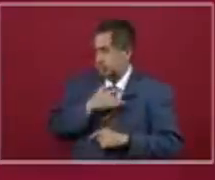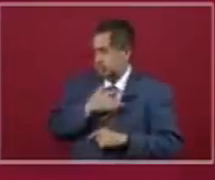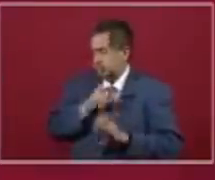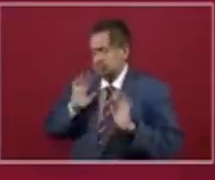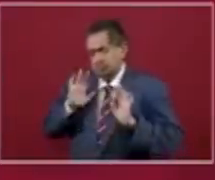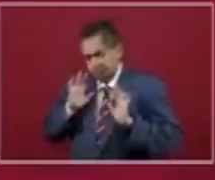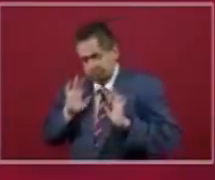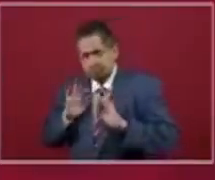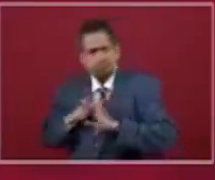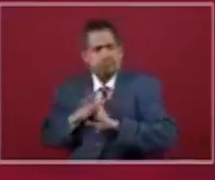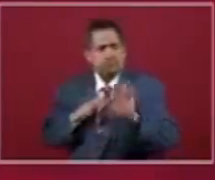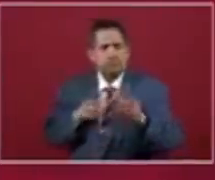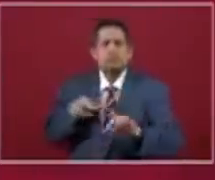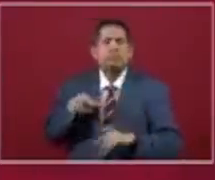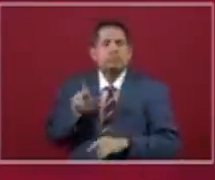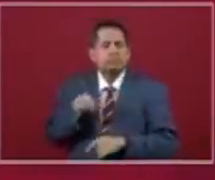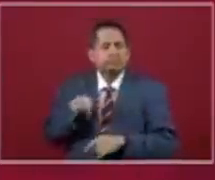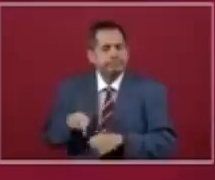opcional,